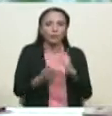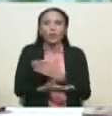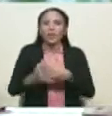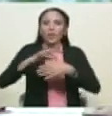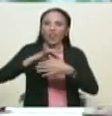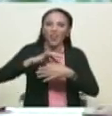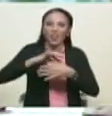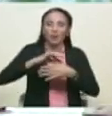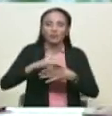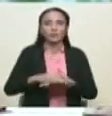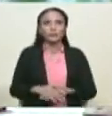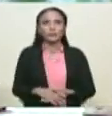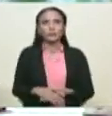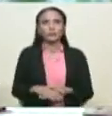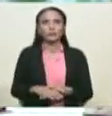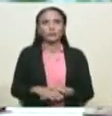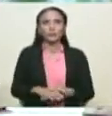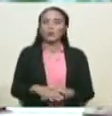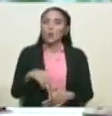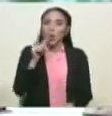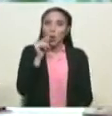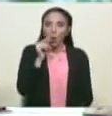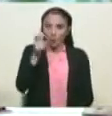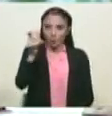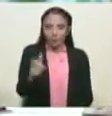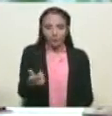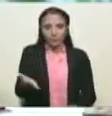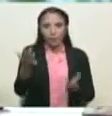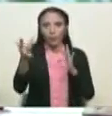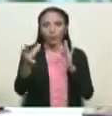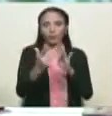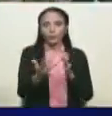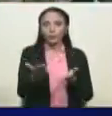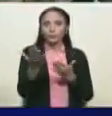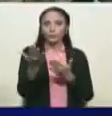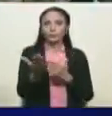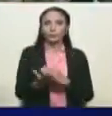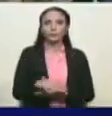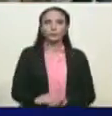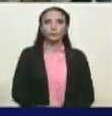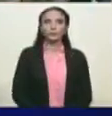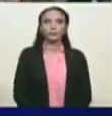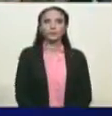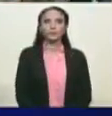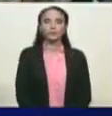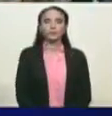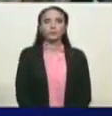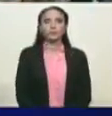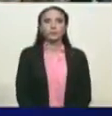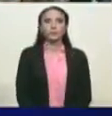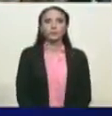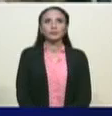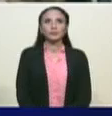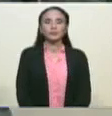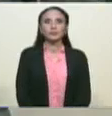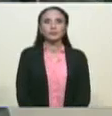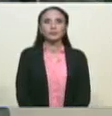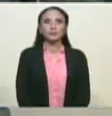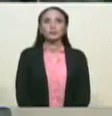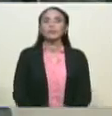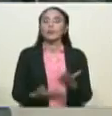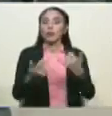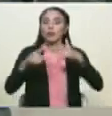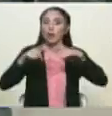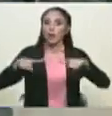cárnicos. Allá está el compañero Leonel Guzmán. Adelante, Guarena. Mi comandante, nos encontramos en el